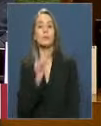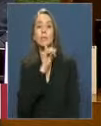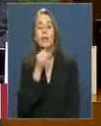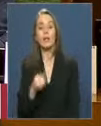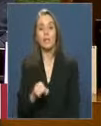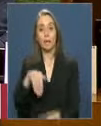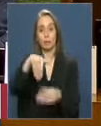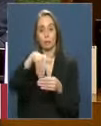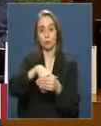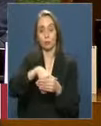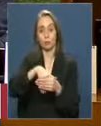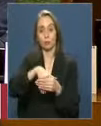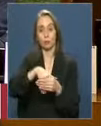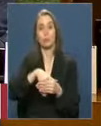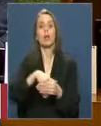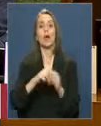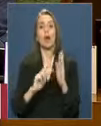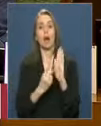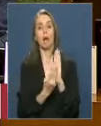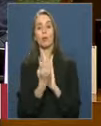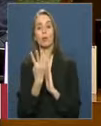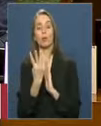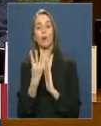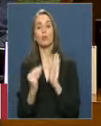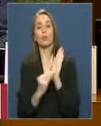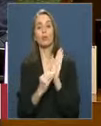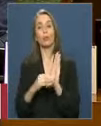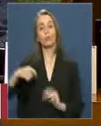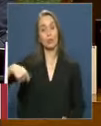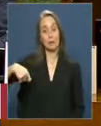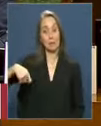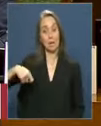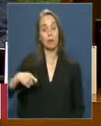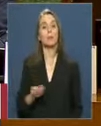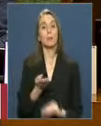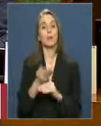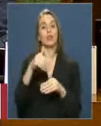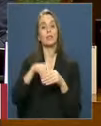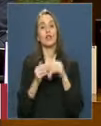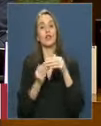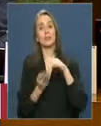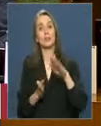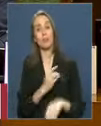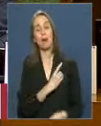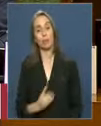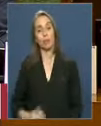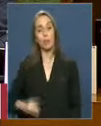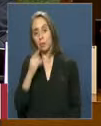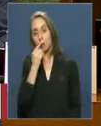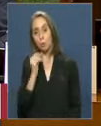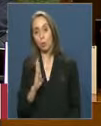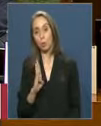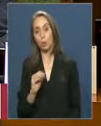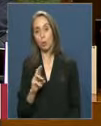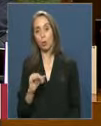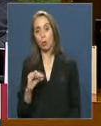Finalmente, en votación, la modificación número 4, introducida por el Senado, cuya votación separada ha sido solicitada por el diputado señor Gabriel